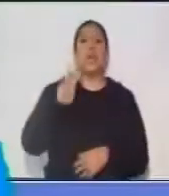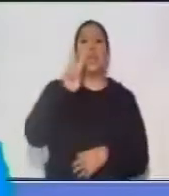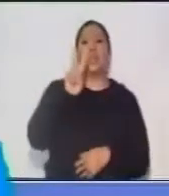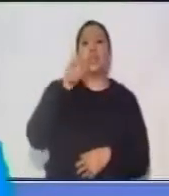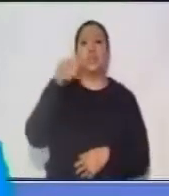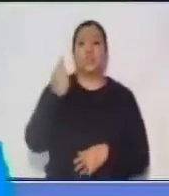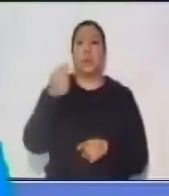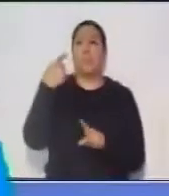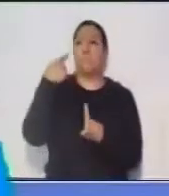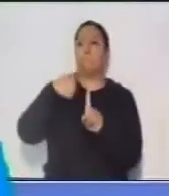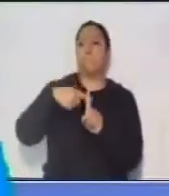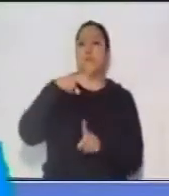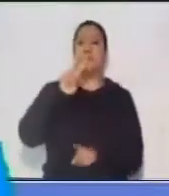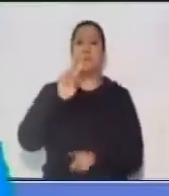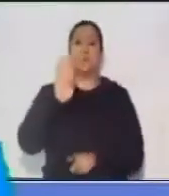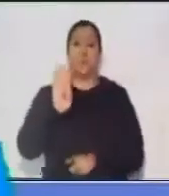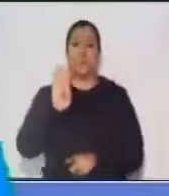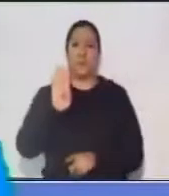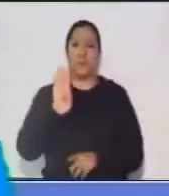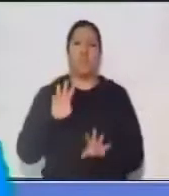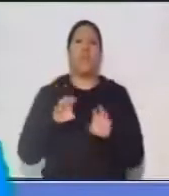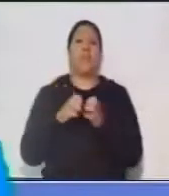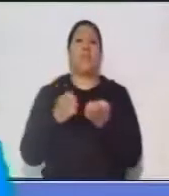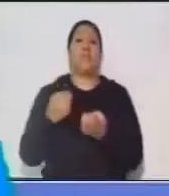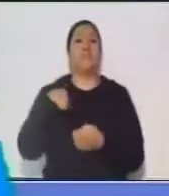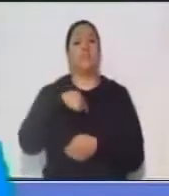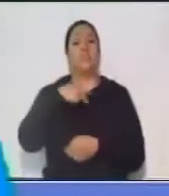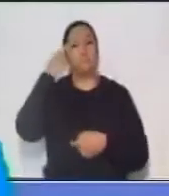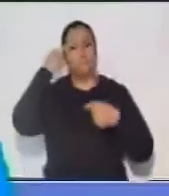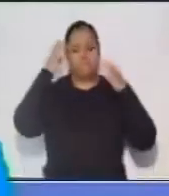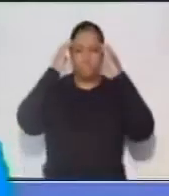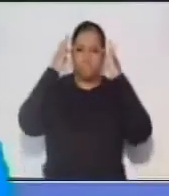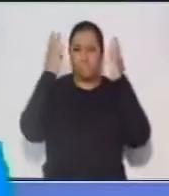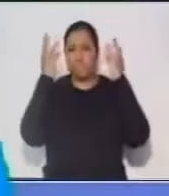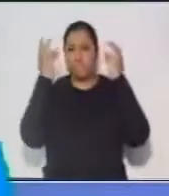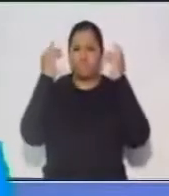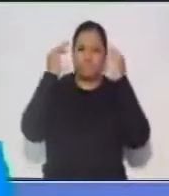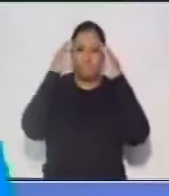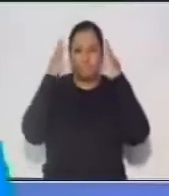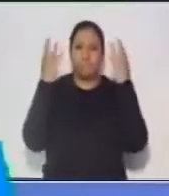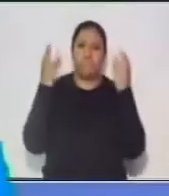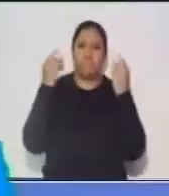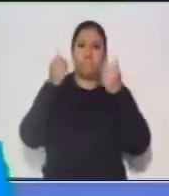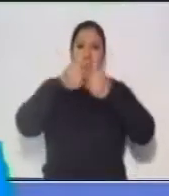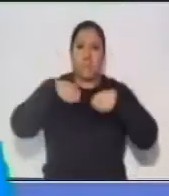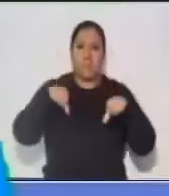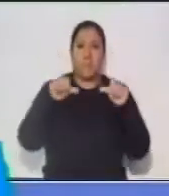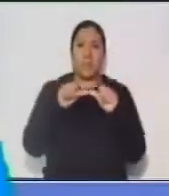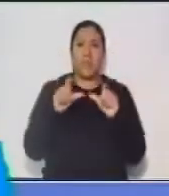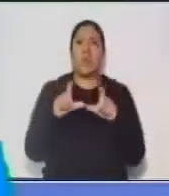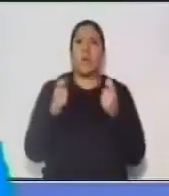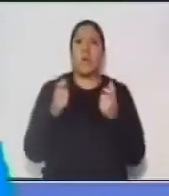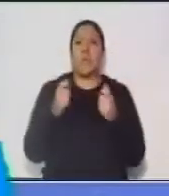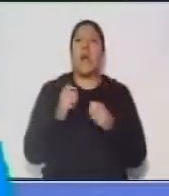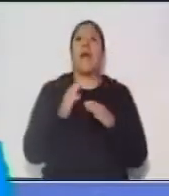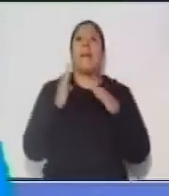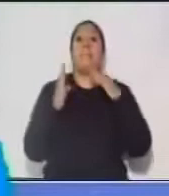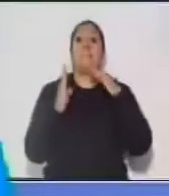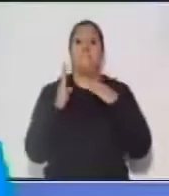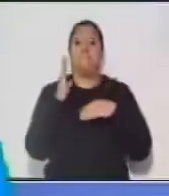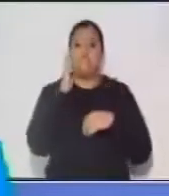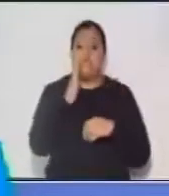Y para calcular el área, multiplicamos la base por su